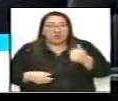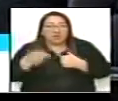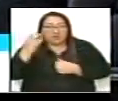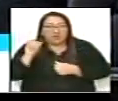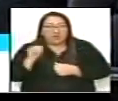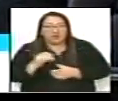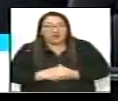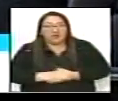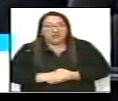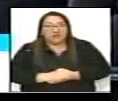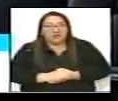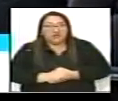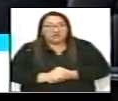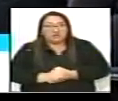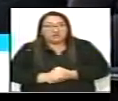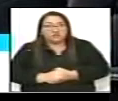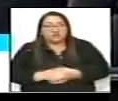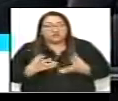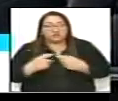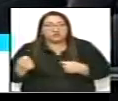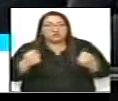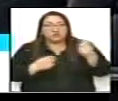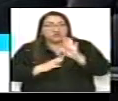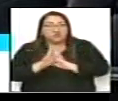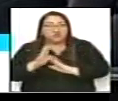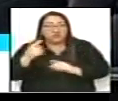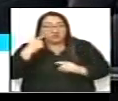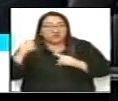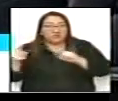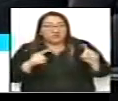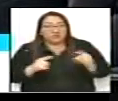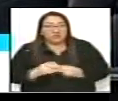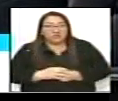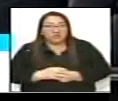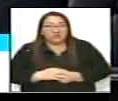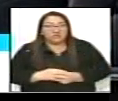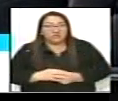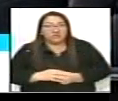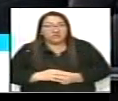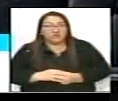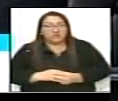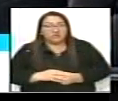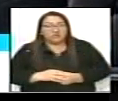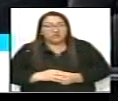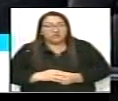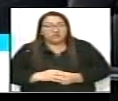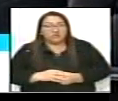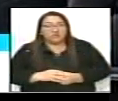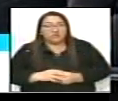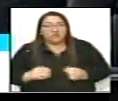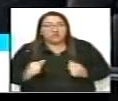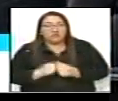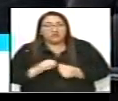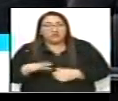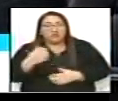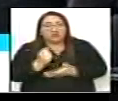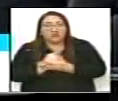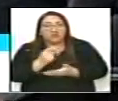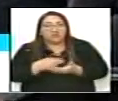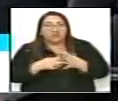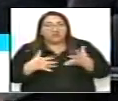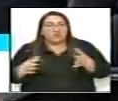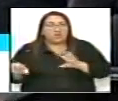de la empresa supervisora respecto a la aprobación de cualquier cambio que se haga,